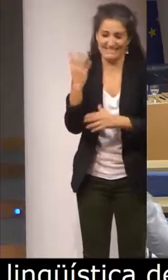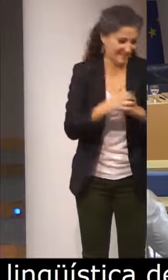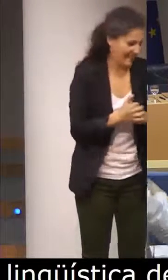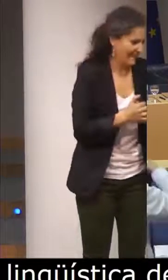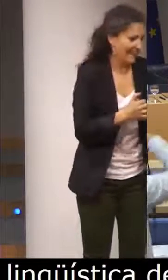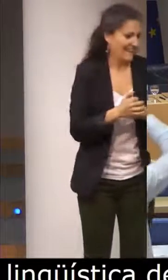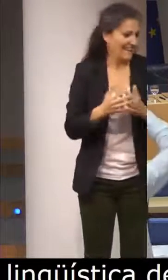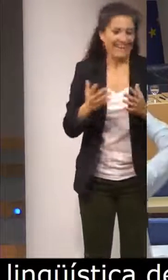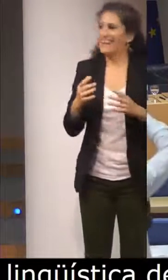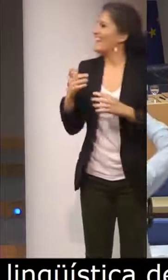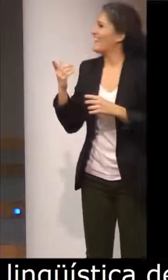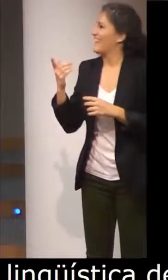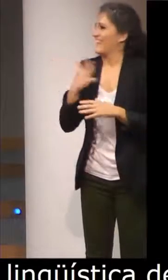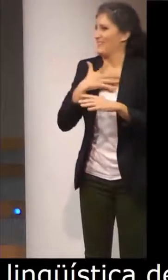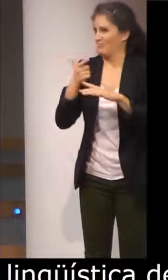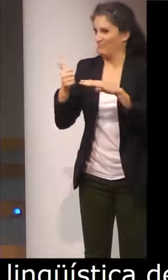Buenos días,